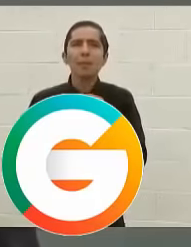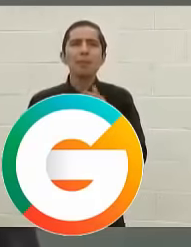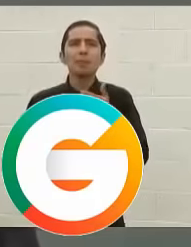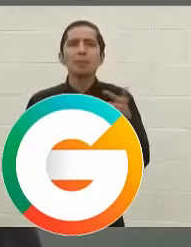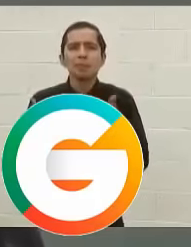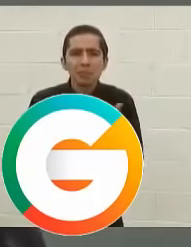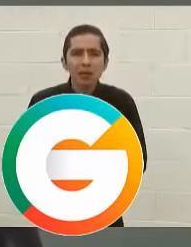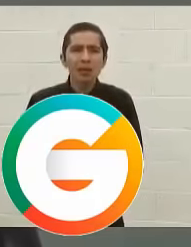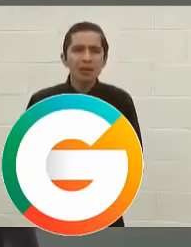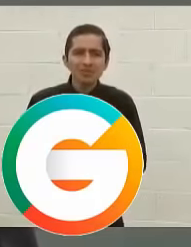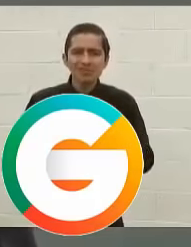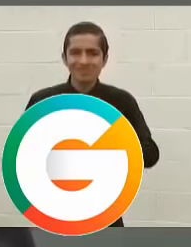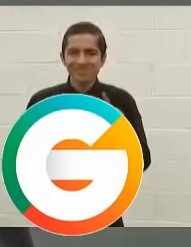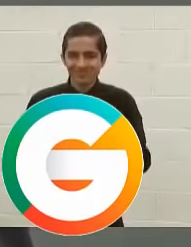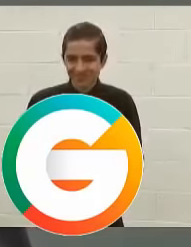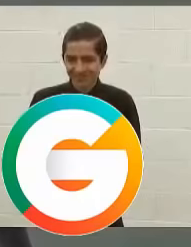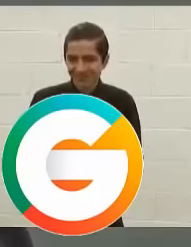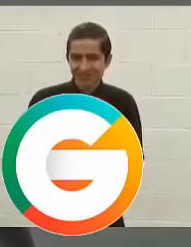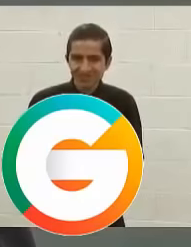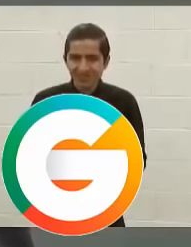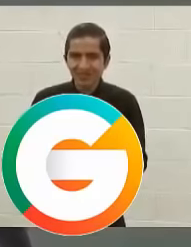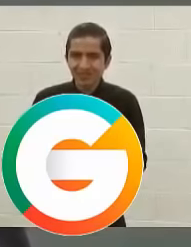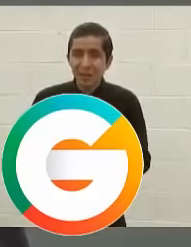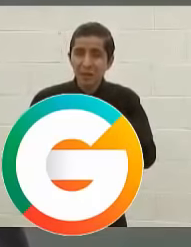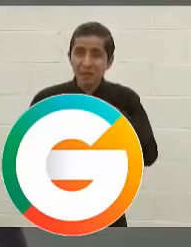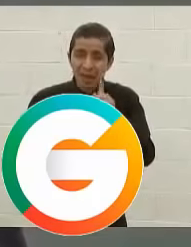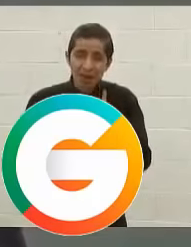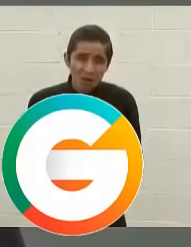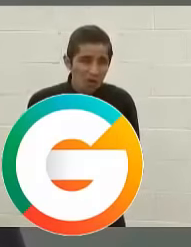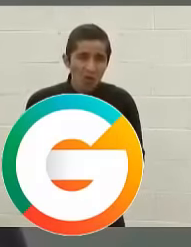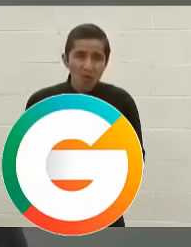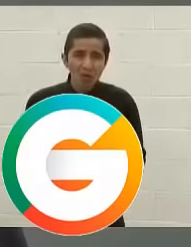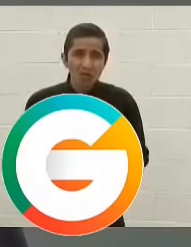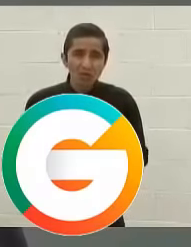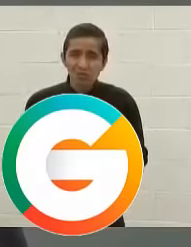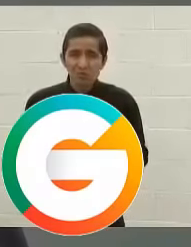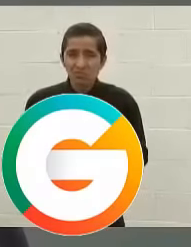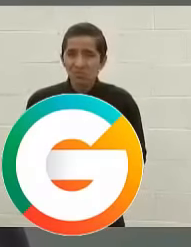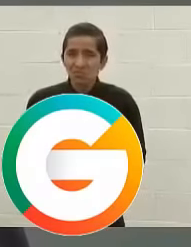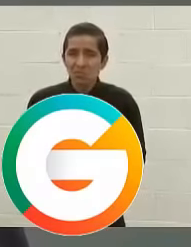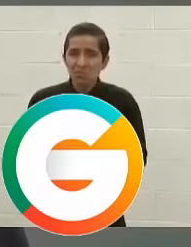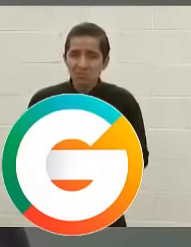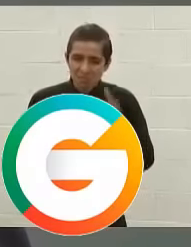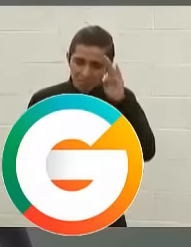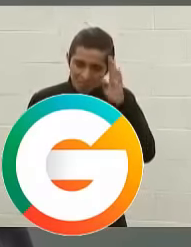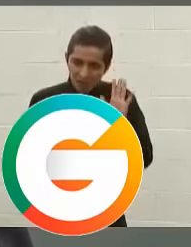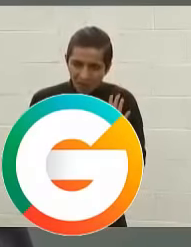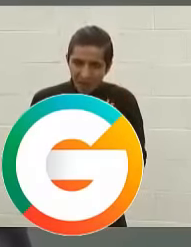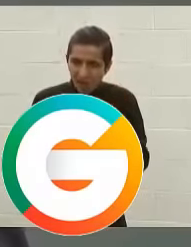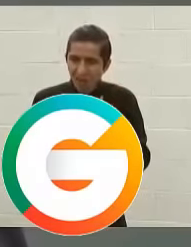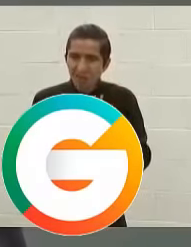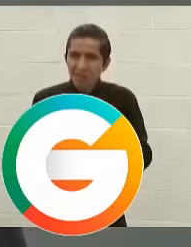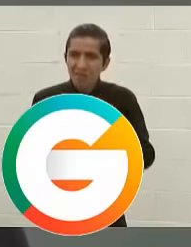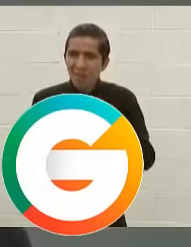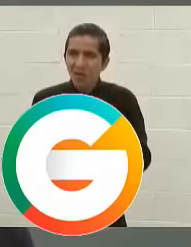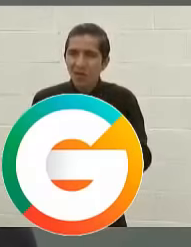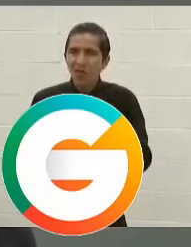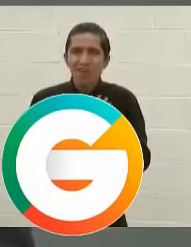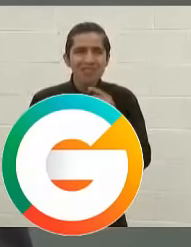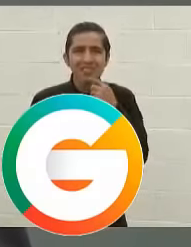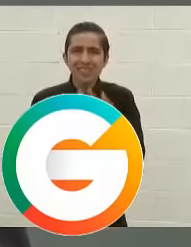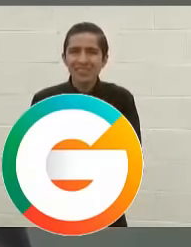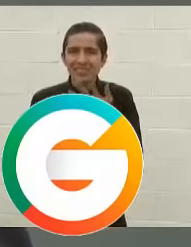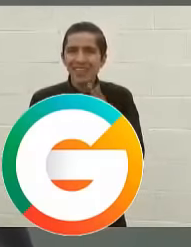en Tláhuac, pero no sería conveniente, aún y como